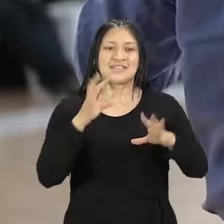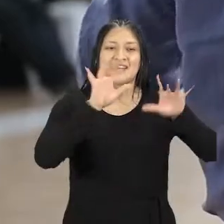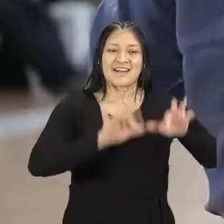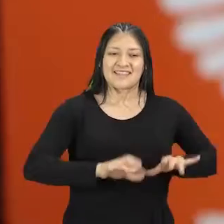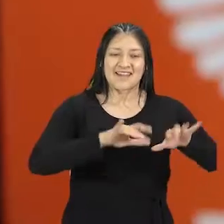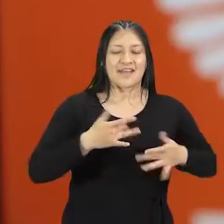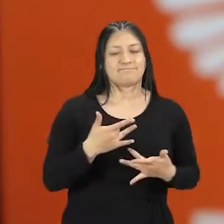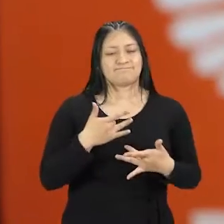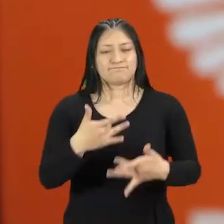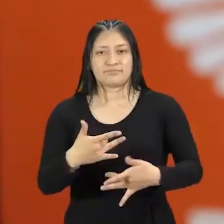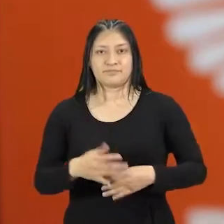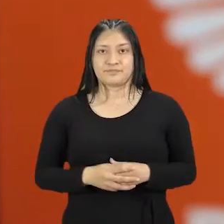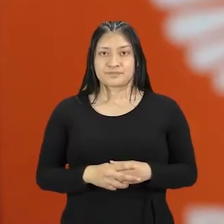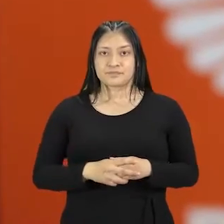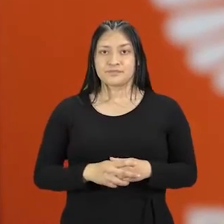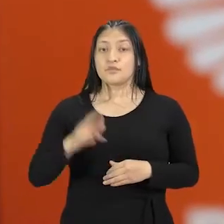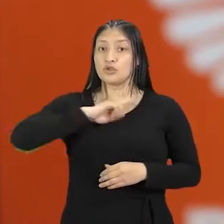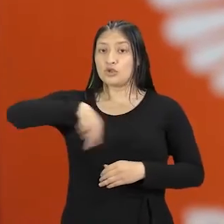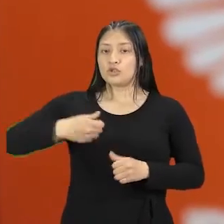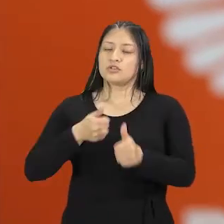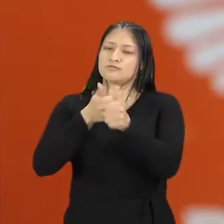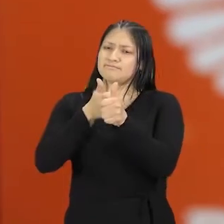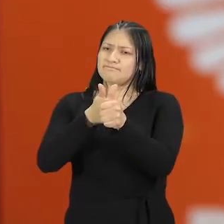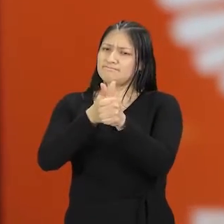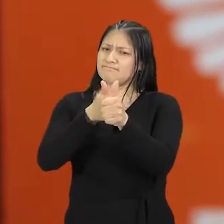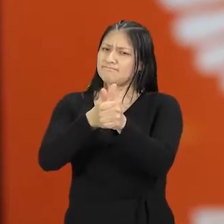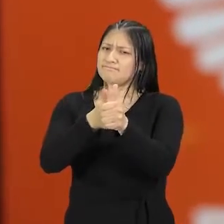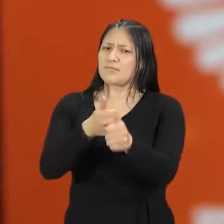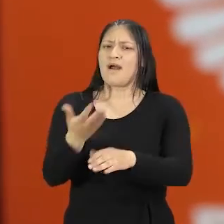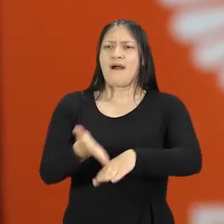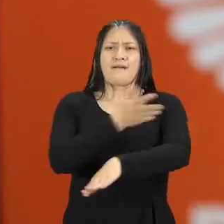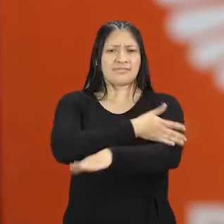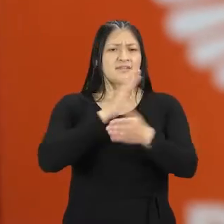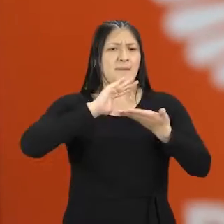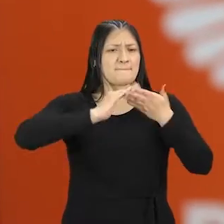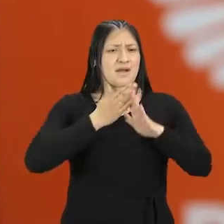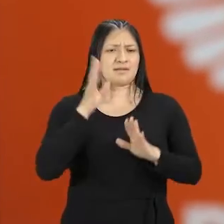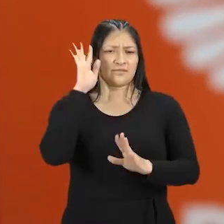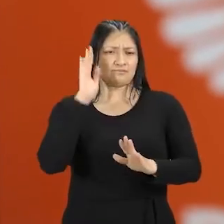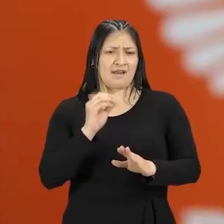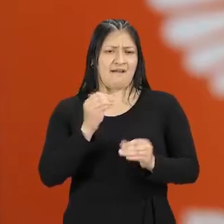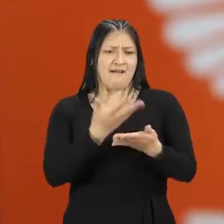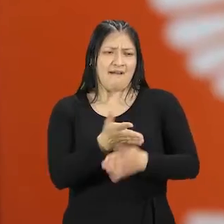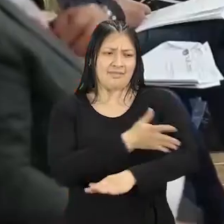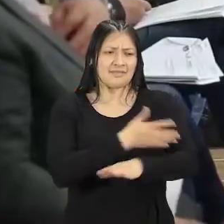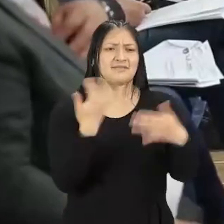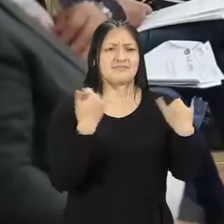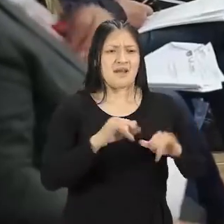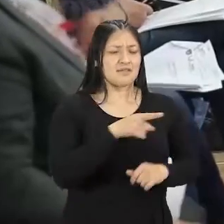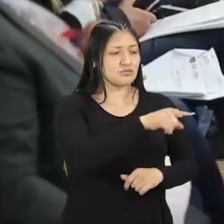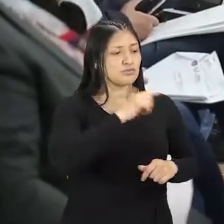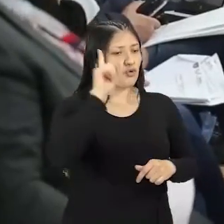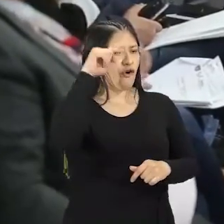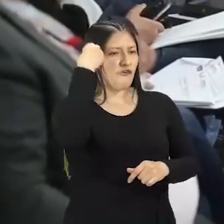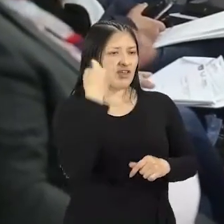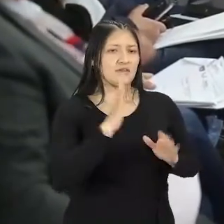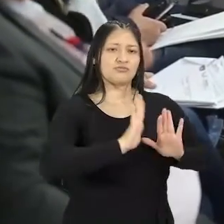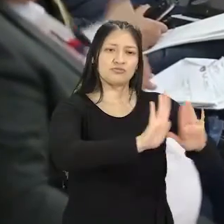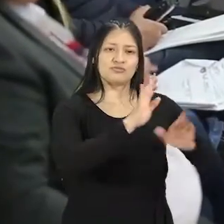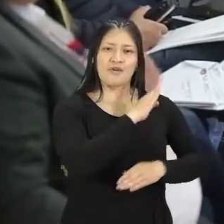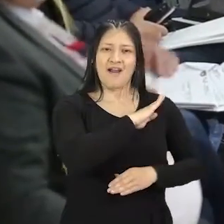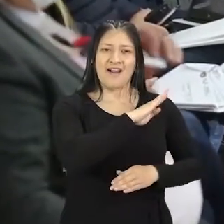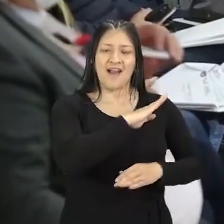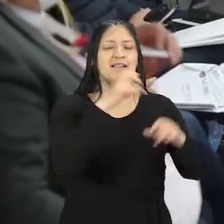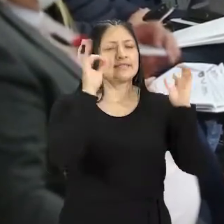mano. Hacerle como ese seguimiento a todo ese tema de pacto. El señor alcalde y su gabinete, su equipo de gobierno,